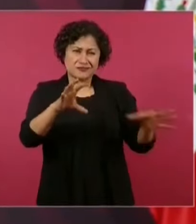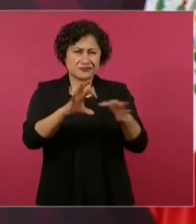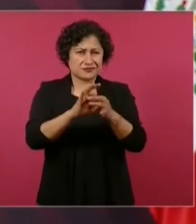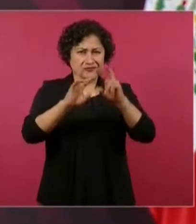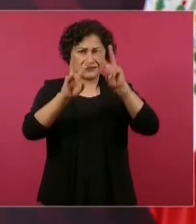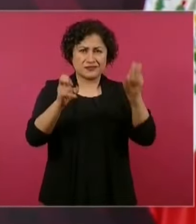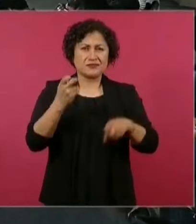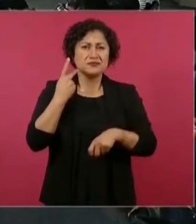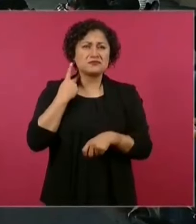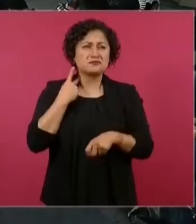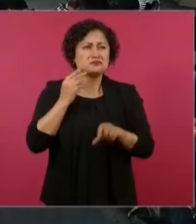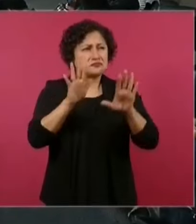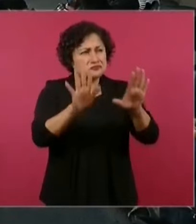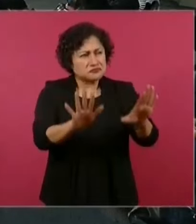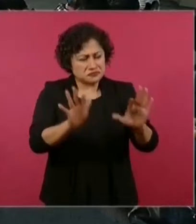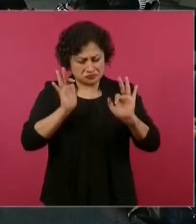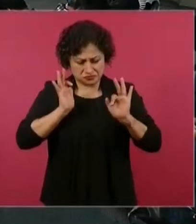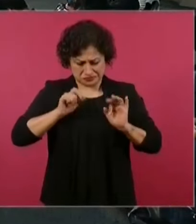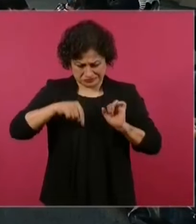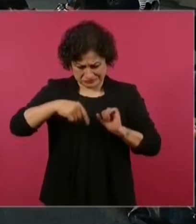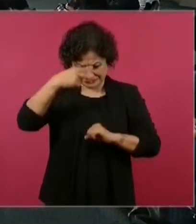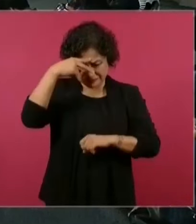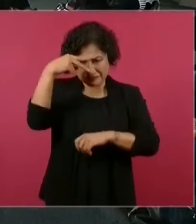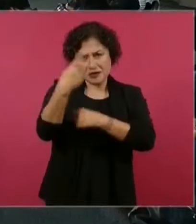y